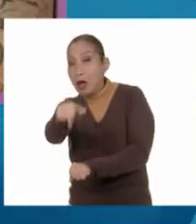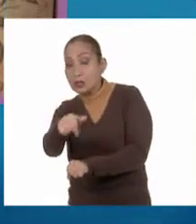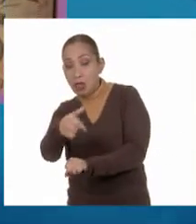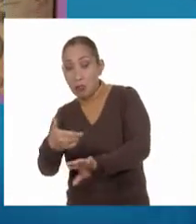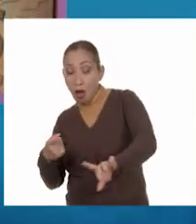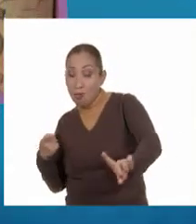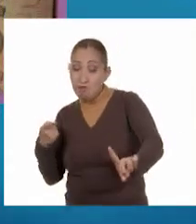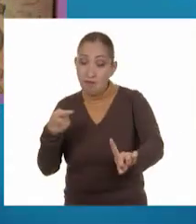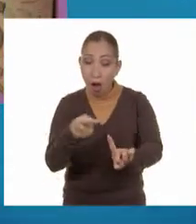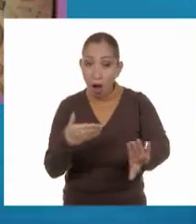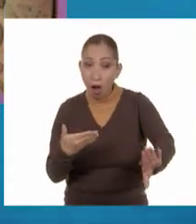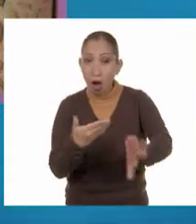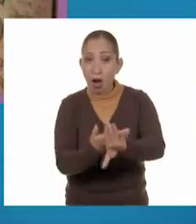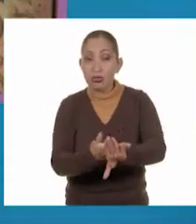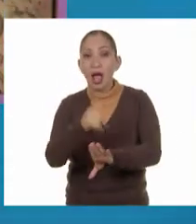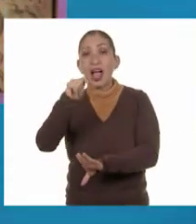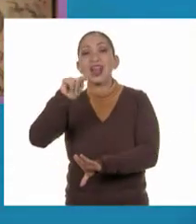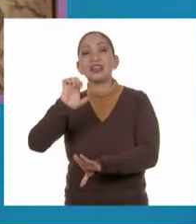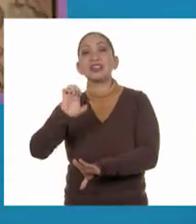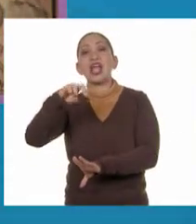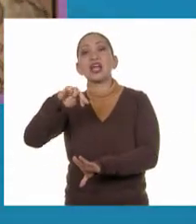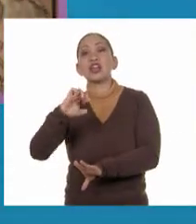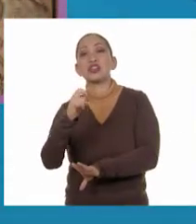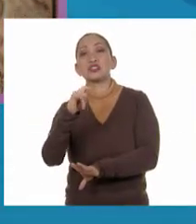ataque directo sobre la ciudad de Tenochtitlan.